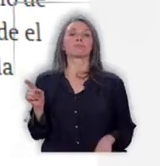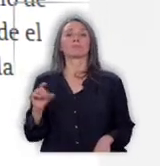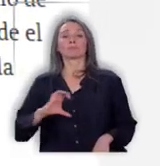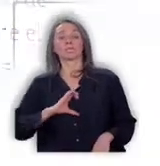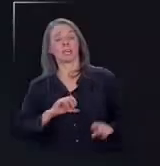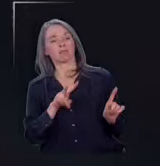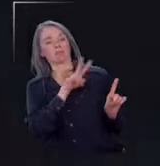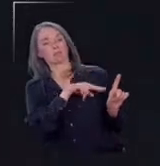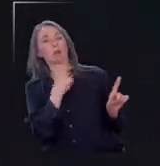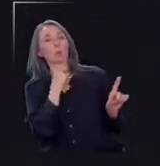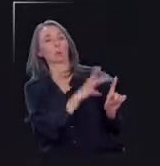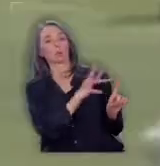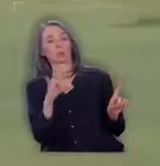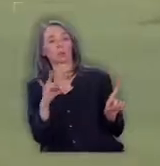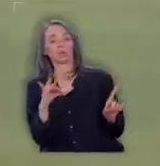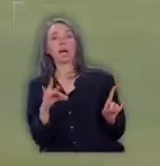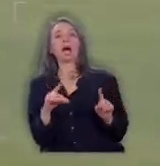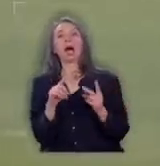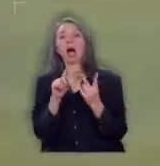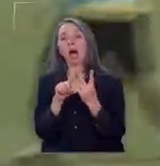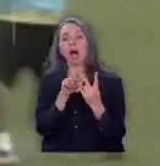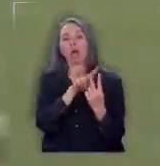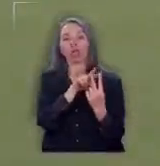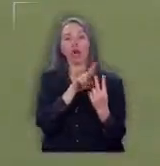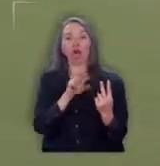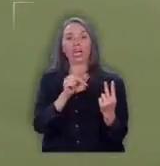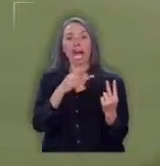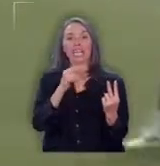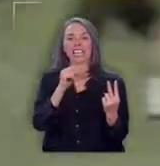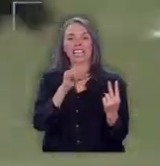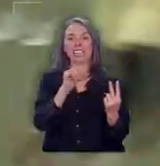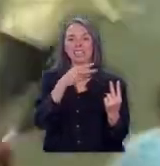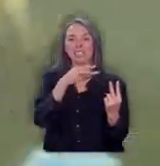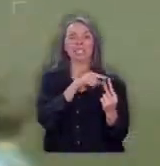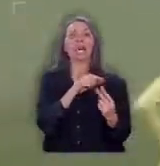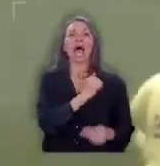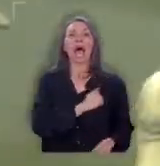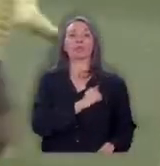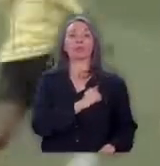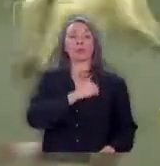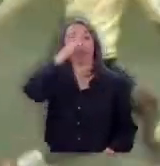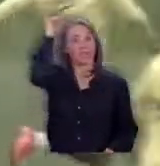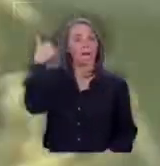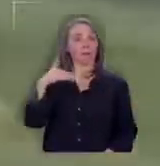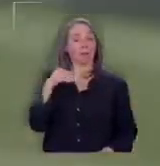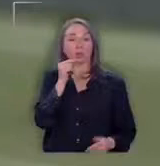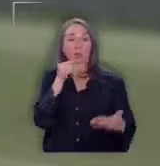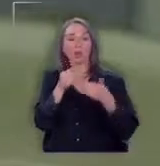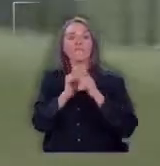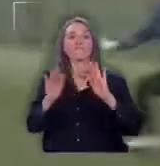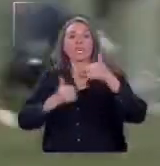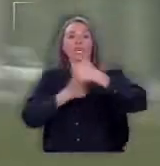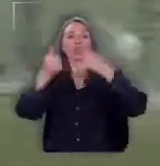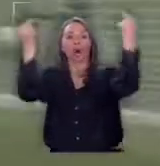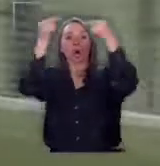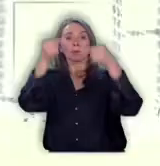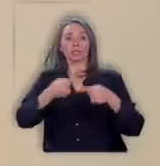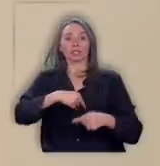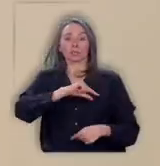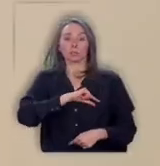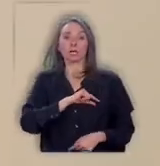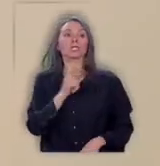los técnicos y los damnificados latitud de Vial esada la recta final de la liga española